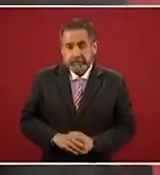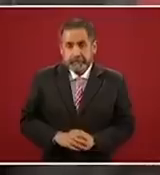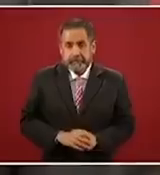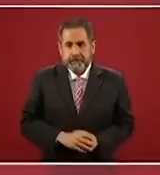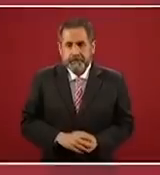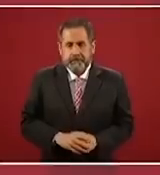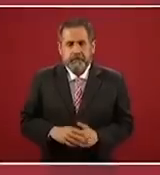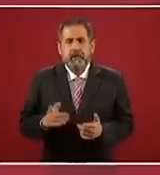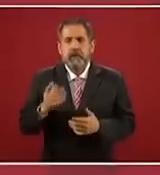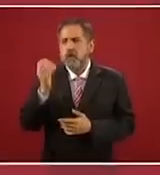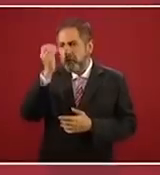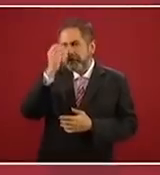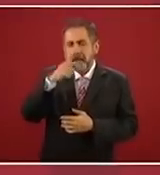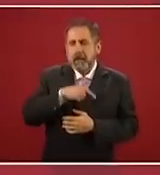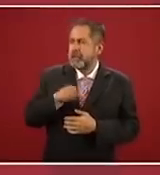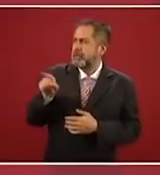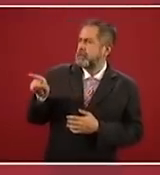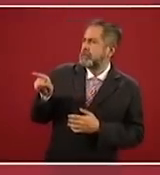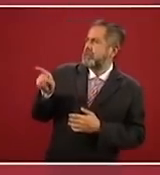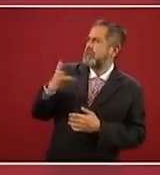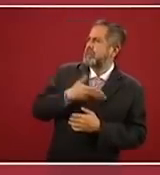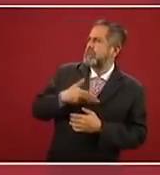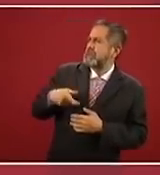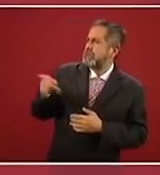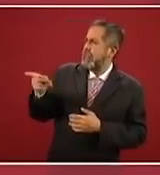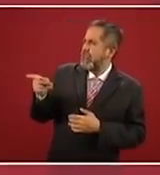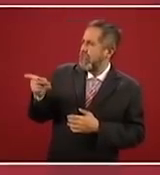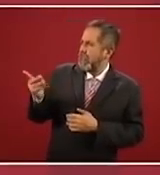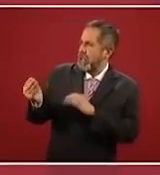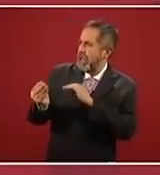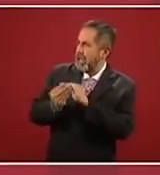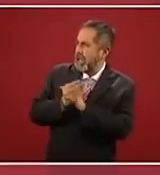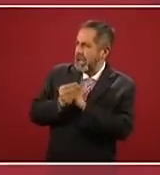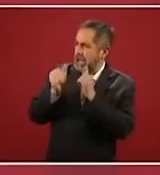¿Qué opina ese funcionario del presidente?